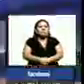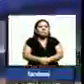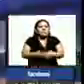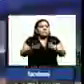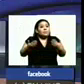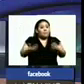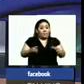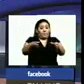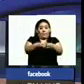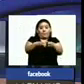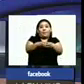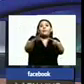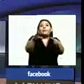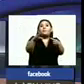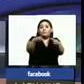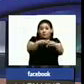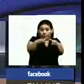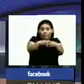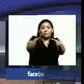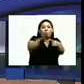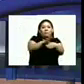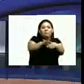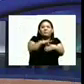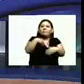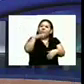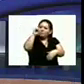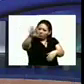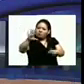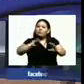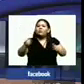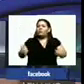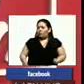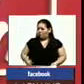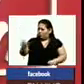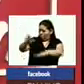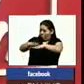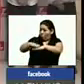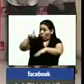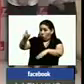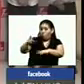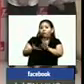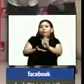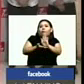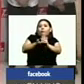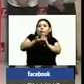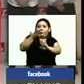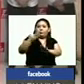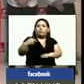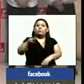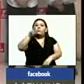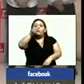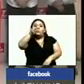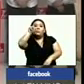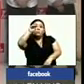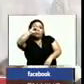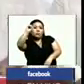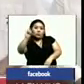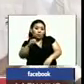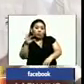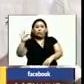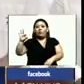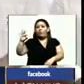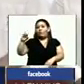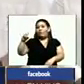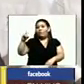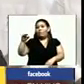Y la fracción del FMLN hizo un llamado al gobierno para que cumpla con el compromiso del incremento del 2% al FODES ya aprobado por la